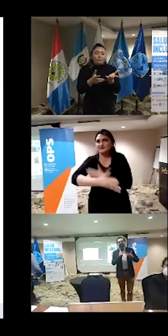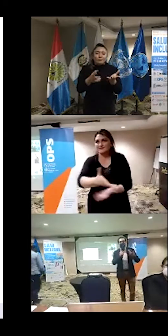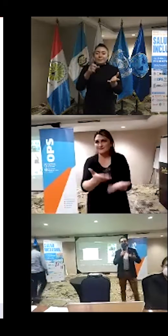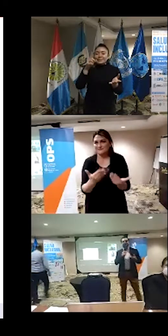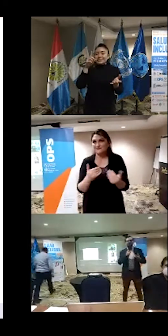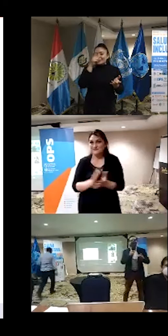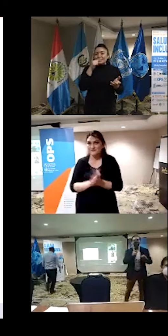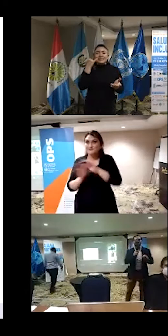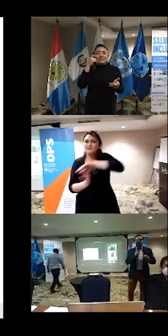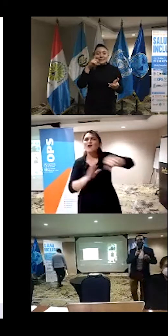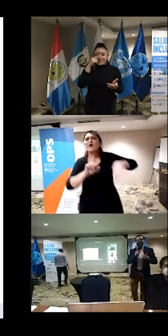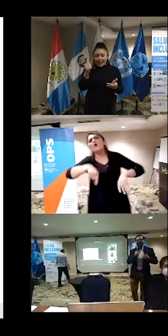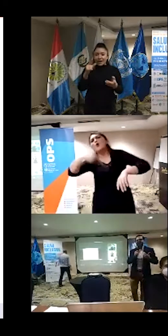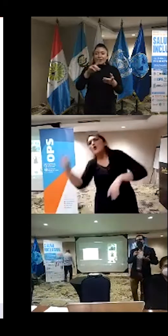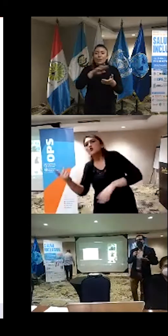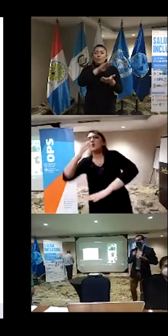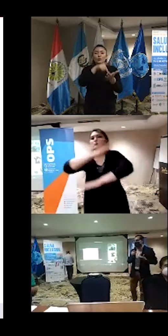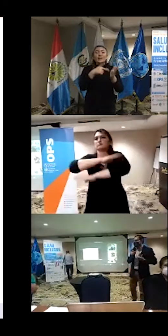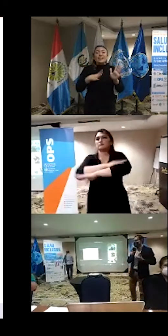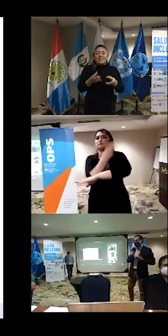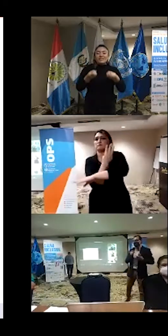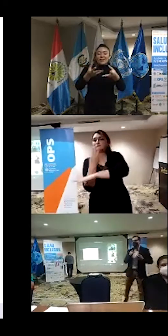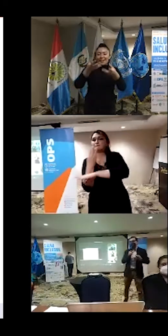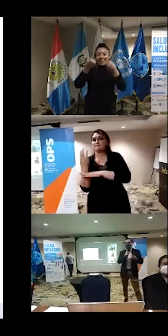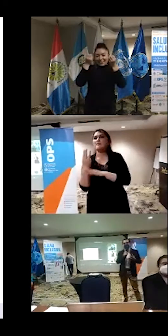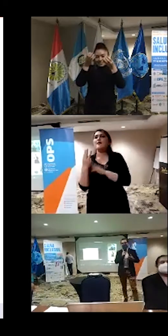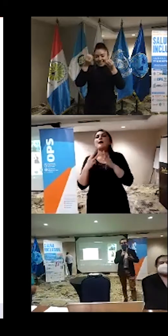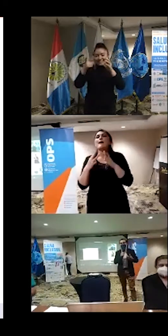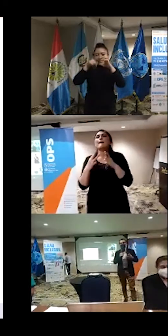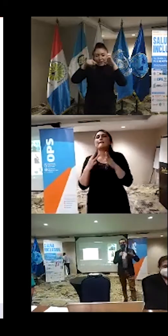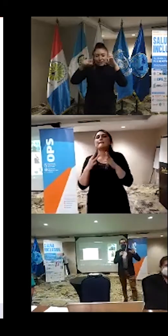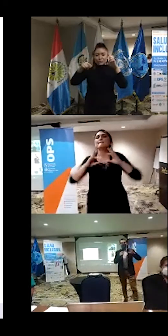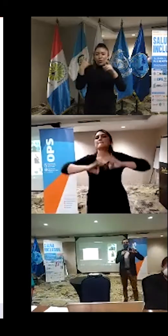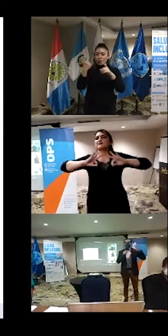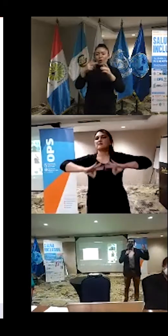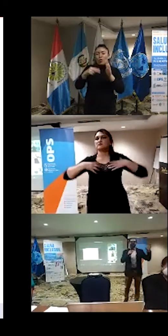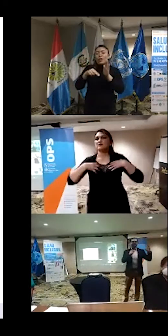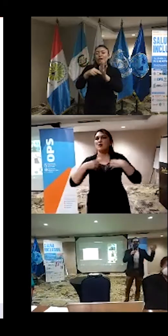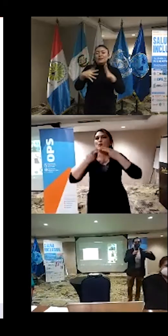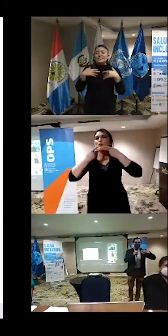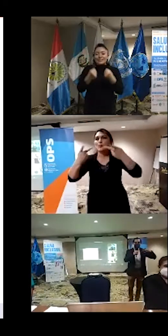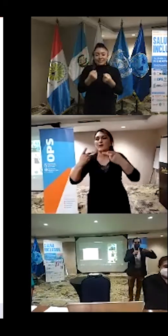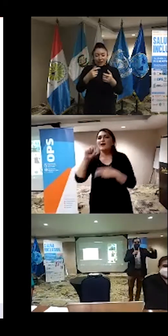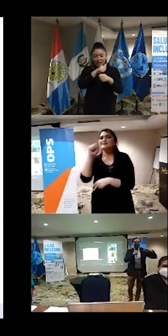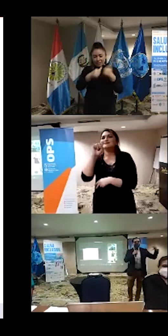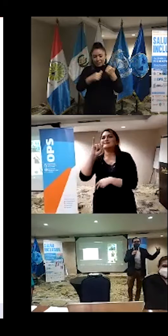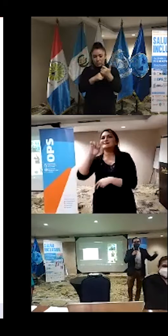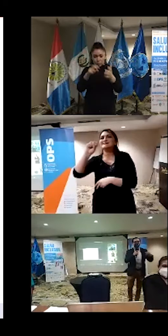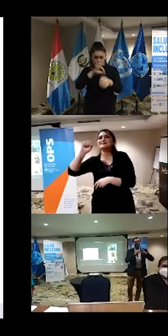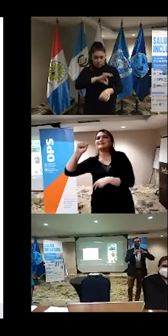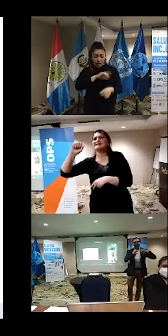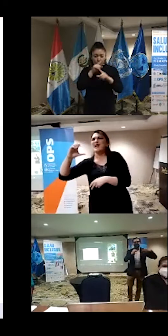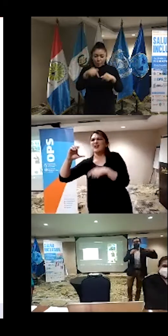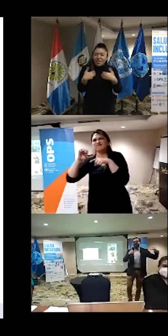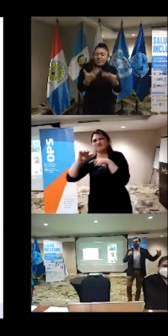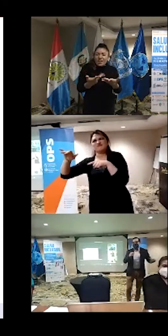que es el portal que genera datos estadísticos del Ministerio de Salud Pública y Asistencia Social, pero el CONADI, digamos, utiliza esta